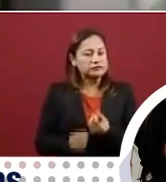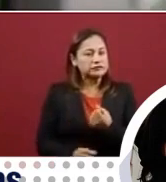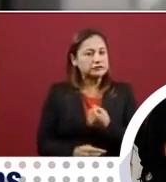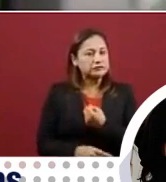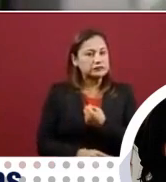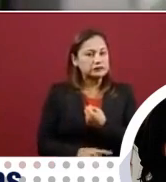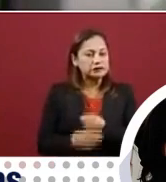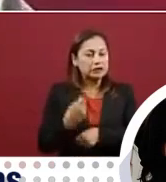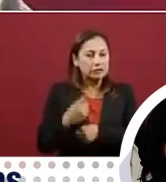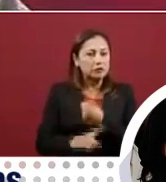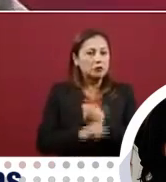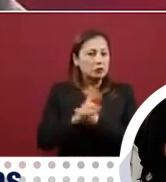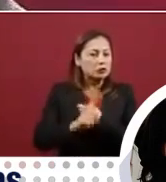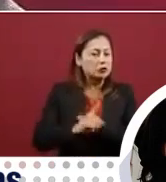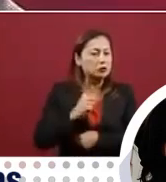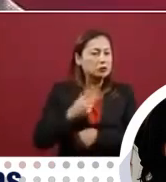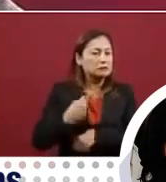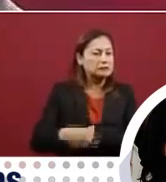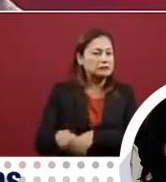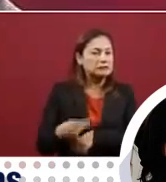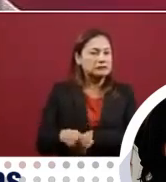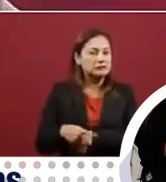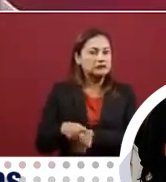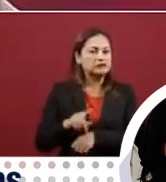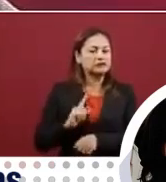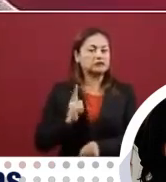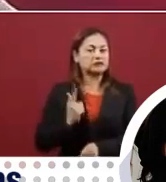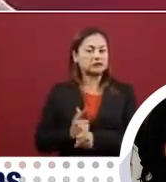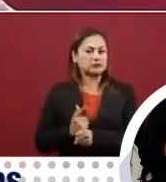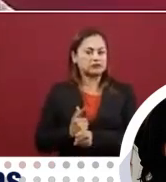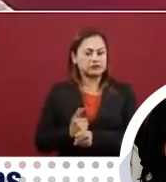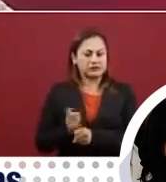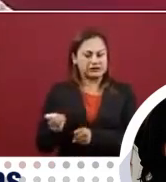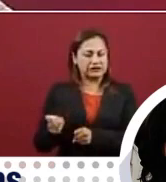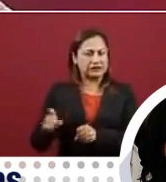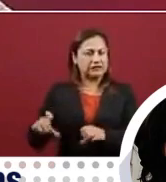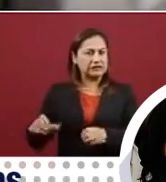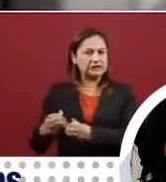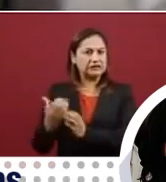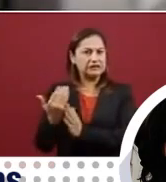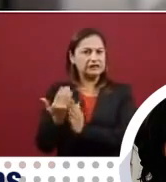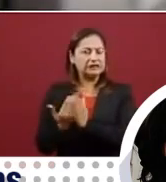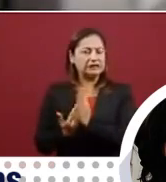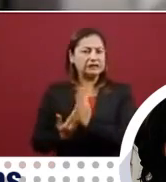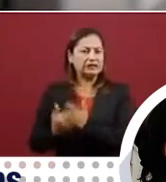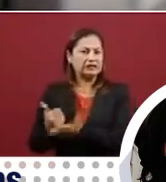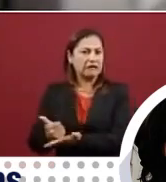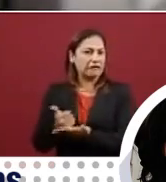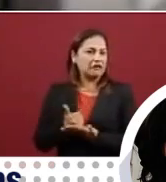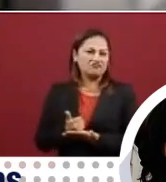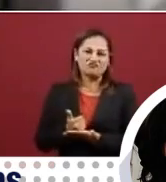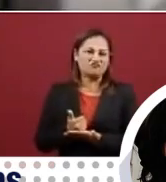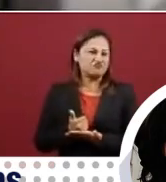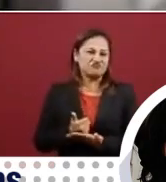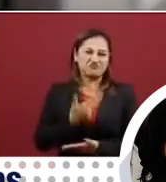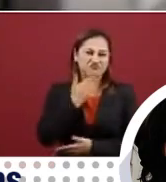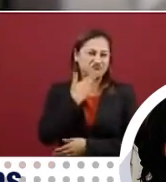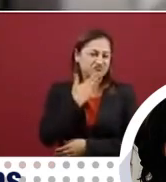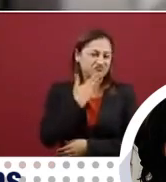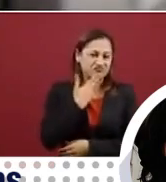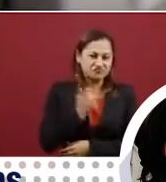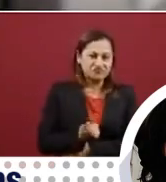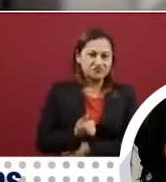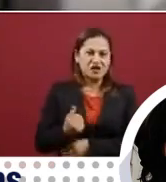positivo, como te menciono, porque al final quienes están llevando actualmente las labores de seguridad son la empresa privada que contrató el